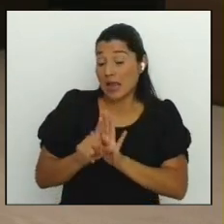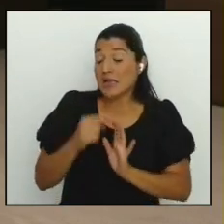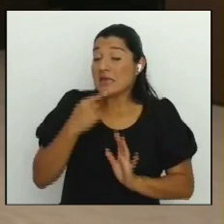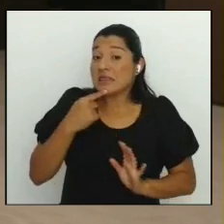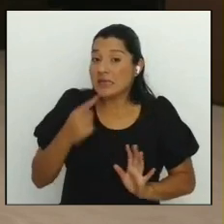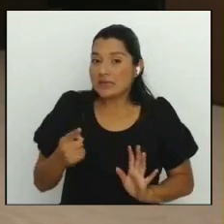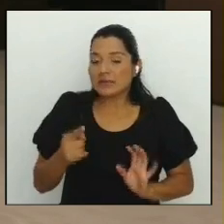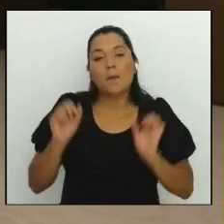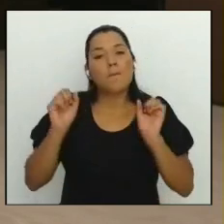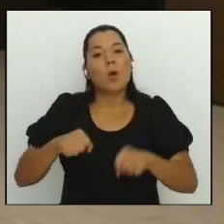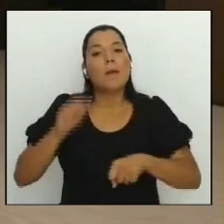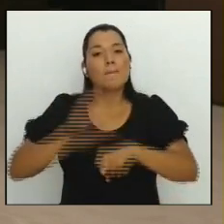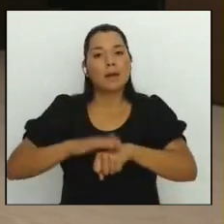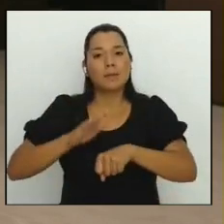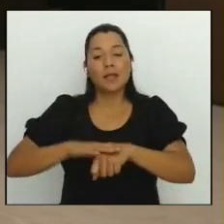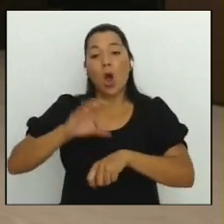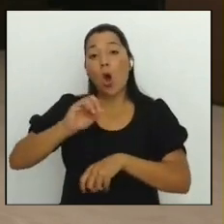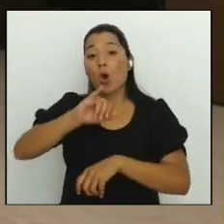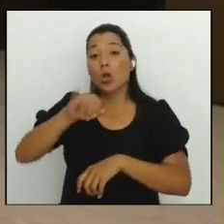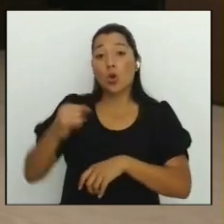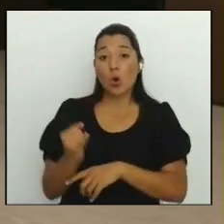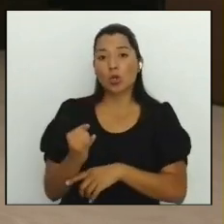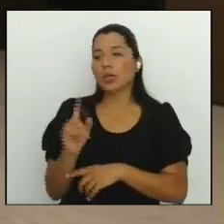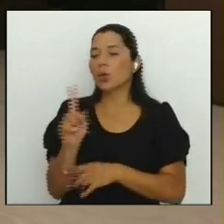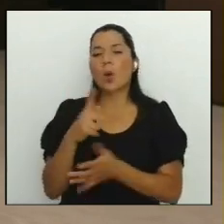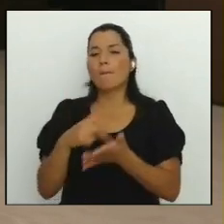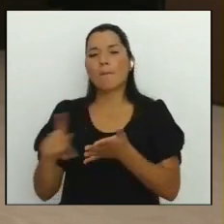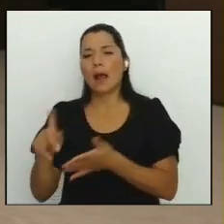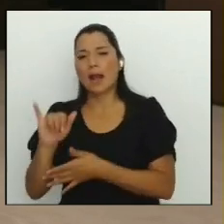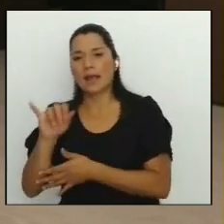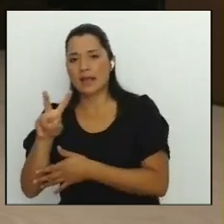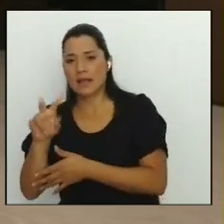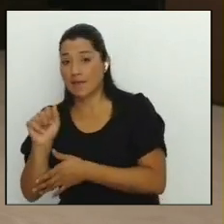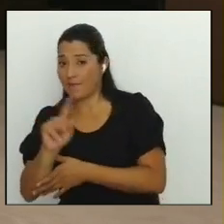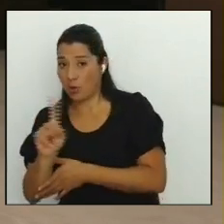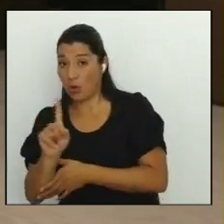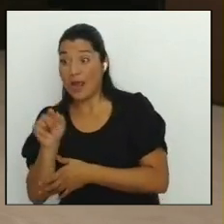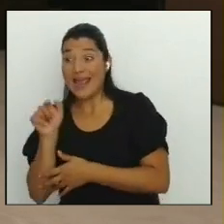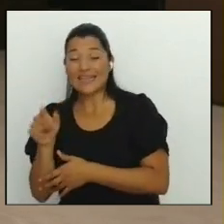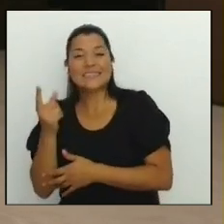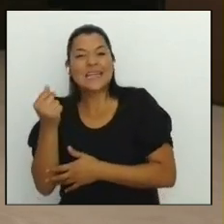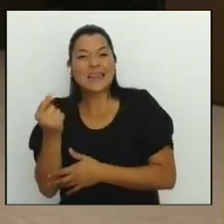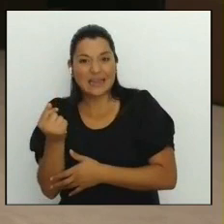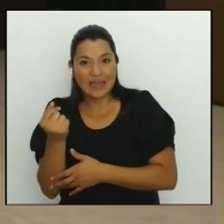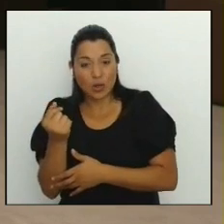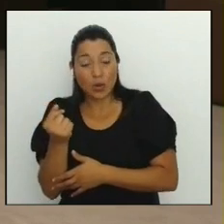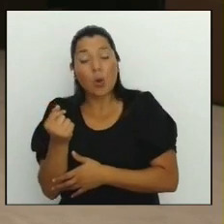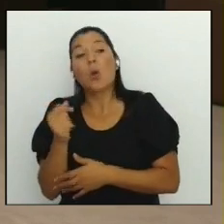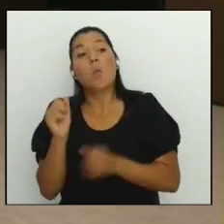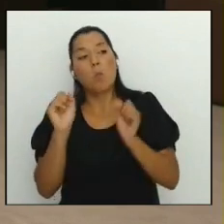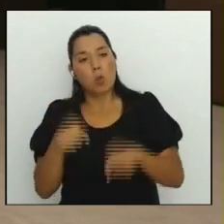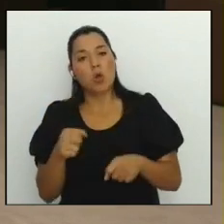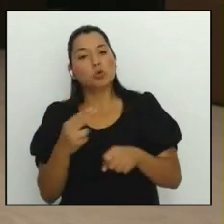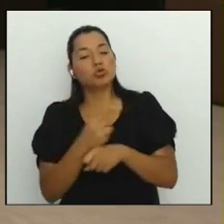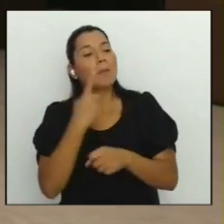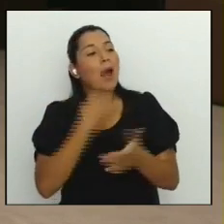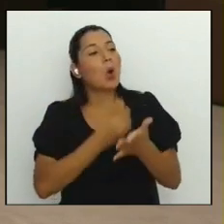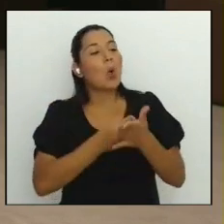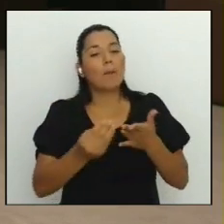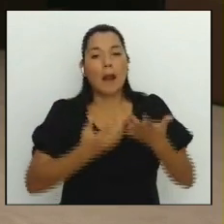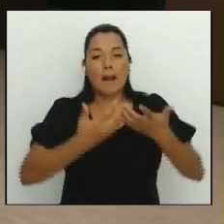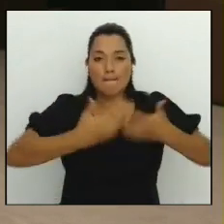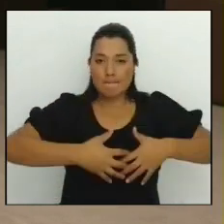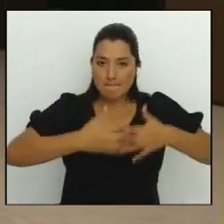OIJ invertir estos recursos en la compra, por ejemplo, de equipos especializados y también de insumos para los laboratorios de